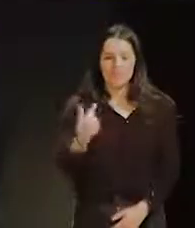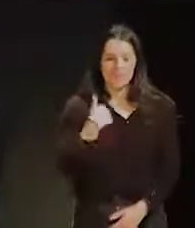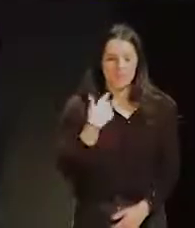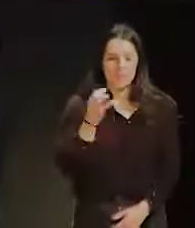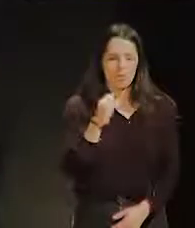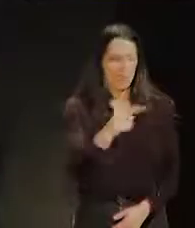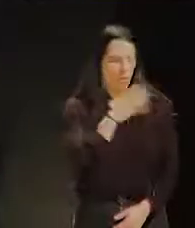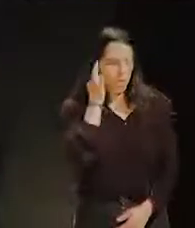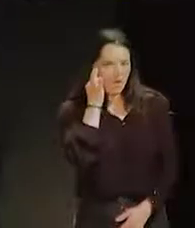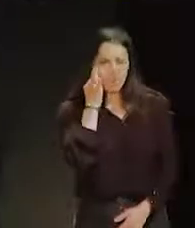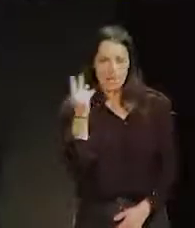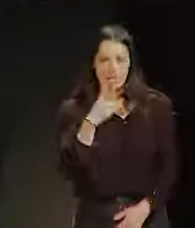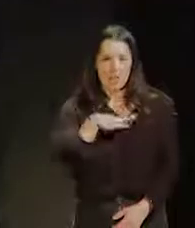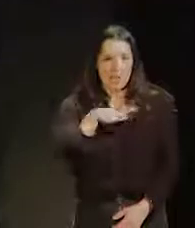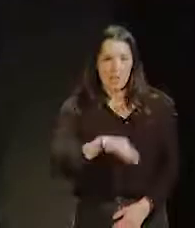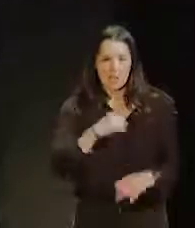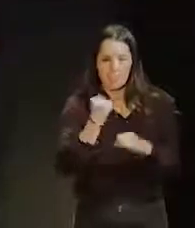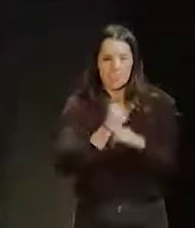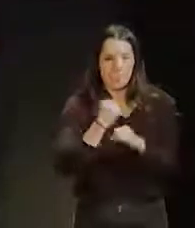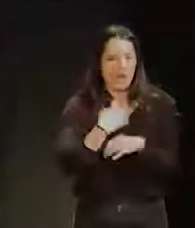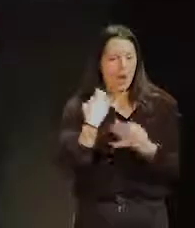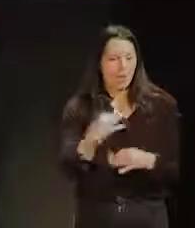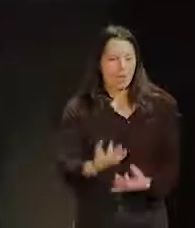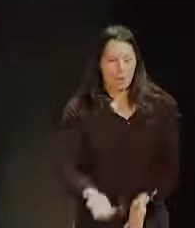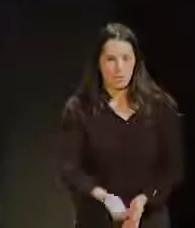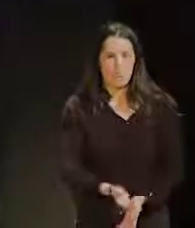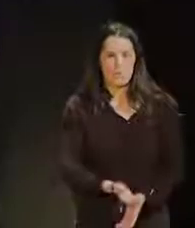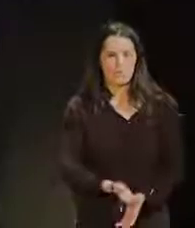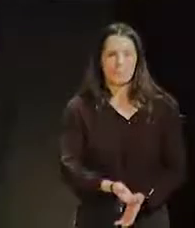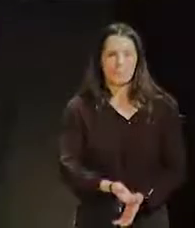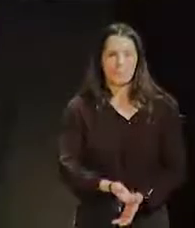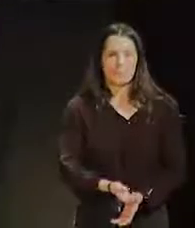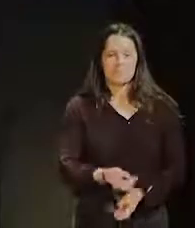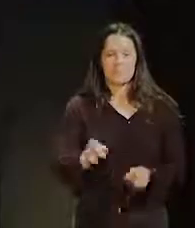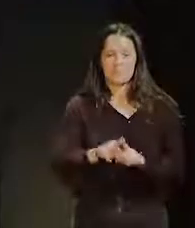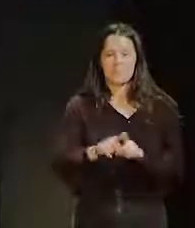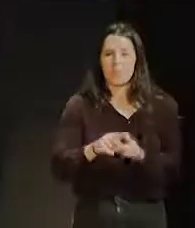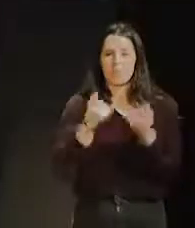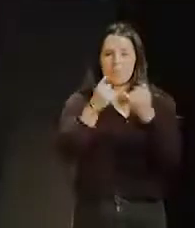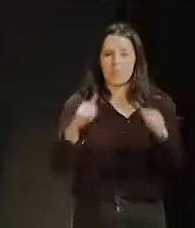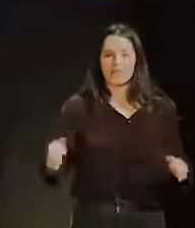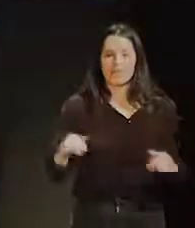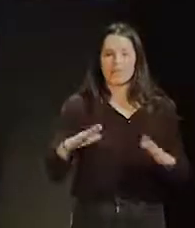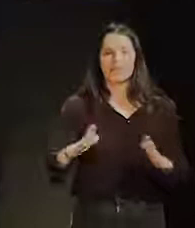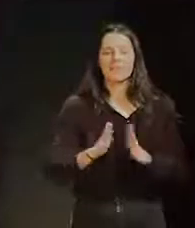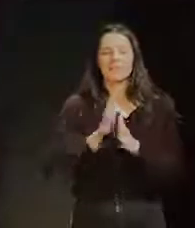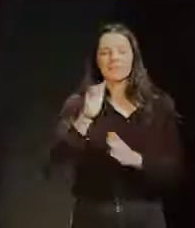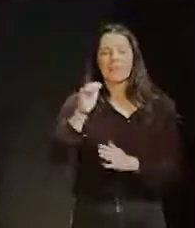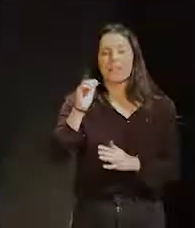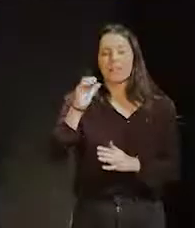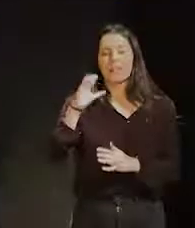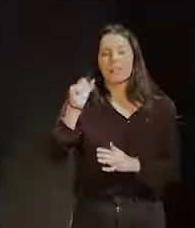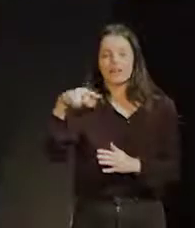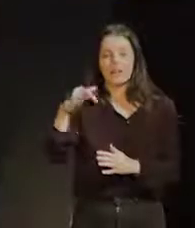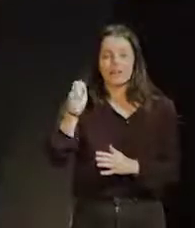en estaciones normales, como en la Biennale de Venecia, como en el Festival de Sant'Arcangelo, como en el Festival de